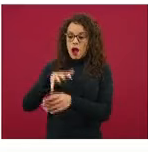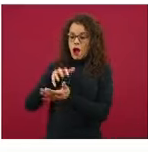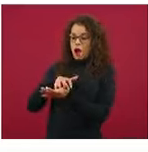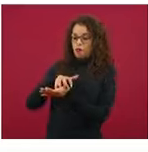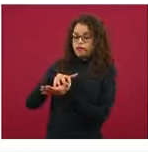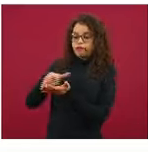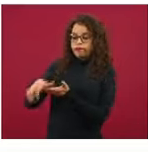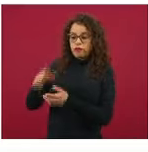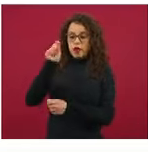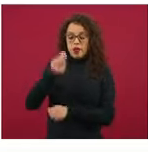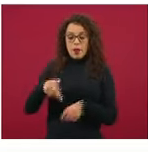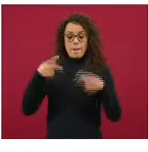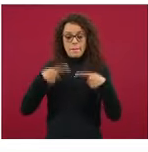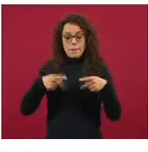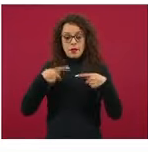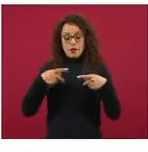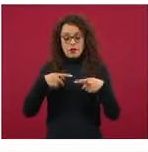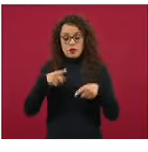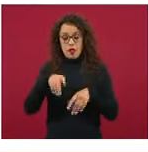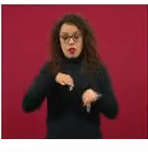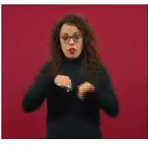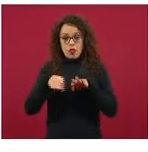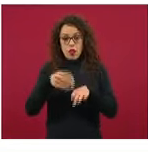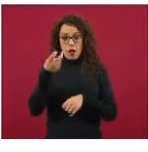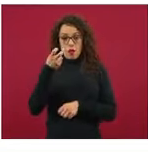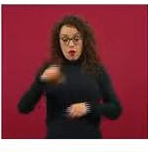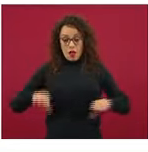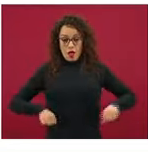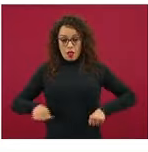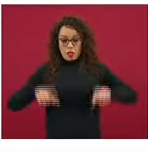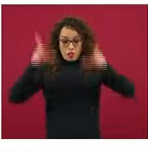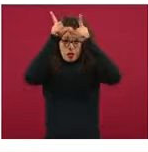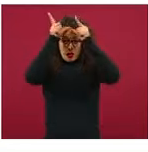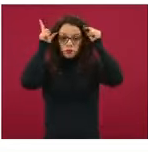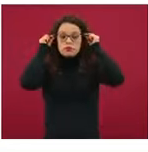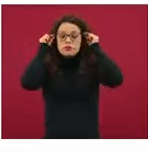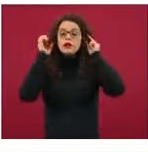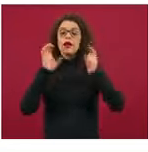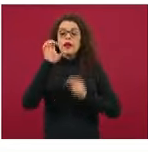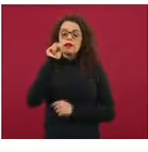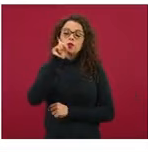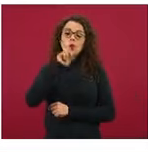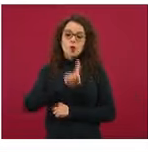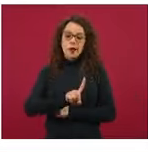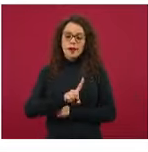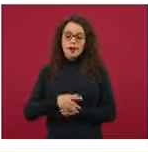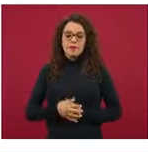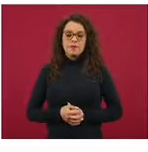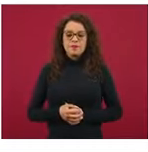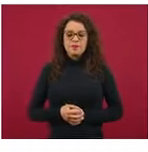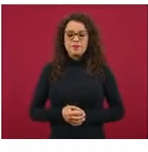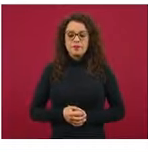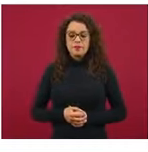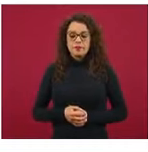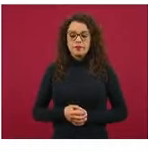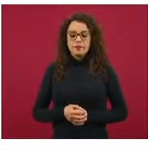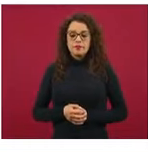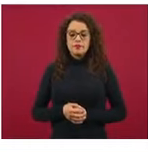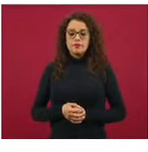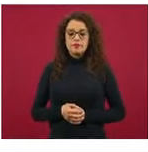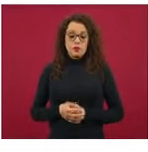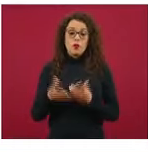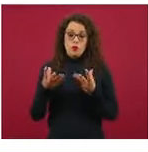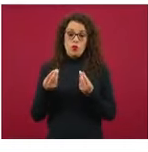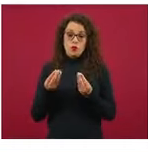proporción de profesionales que ejercen esta actividad suelen ser mujeres, en una proporción bastante elevada. Y esto es